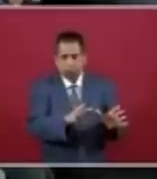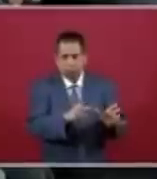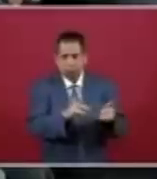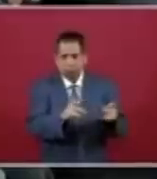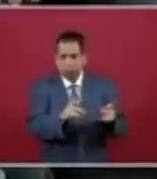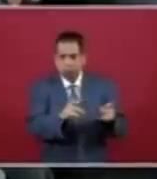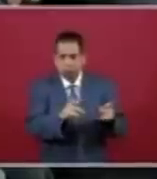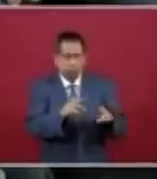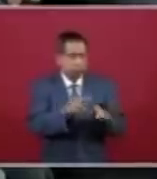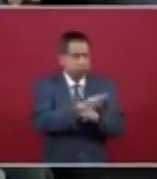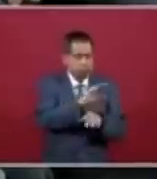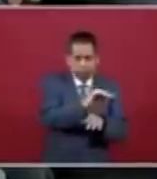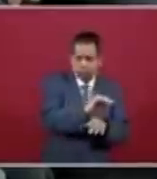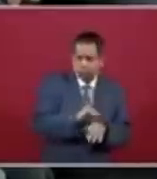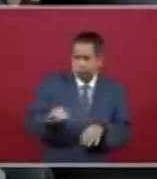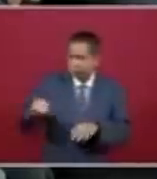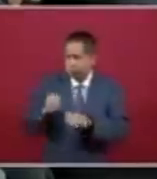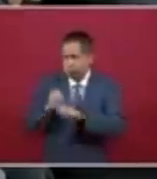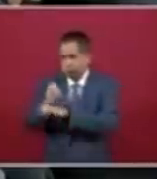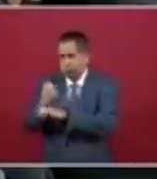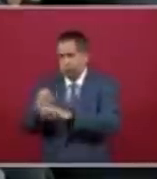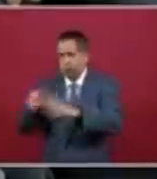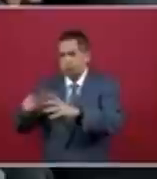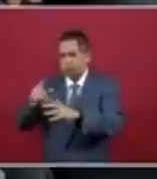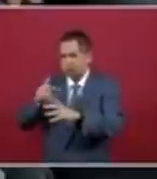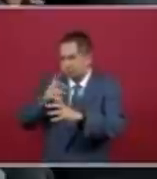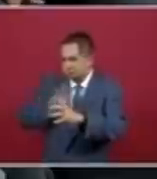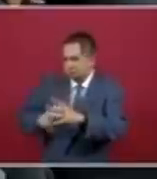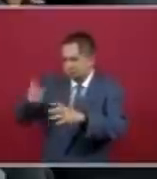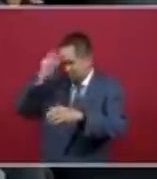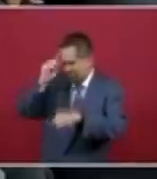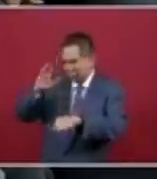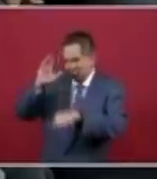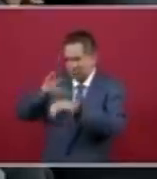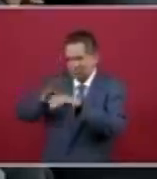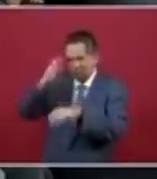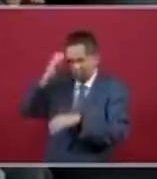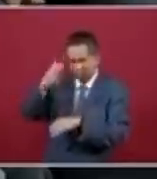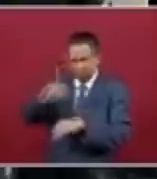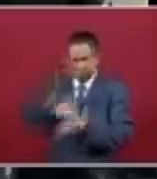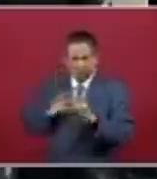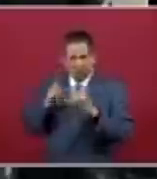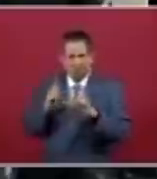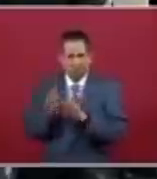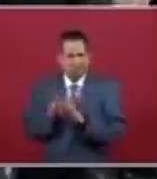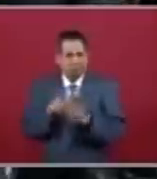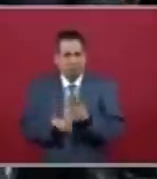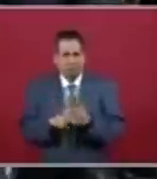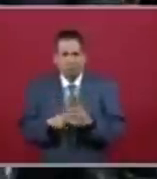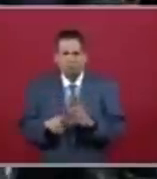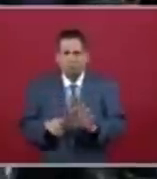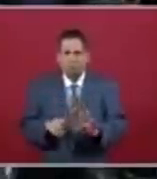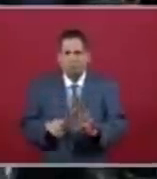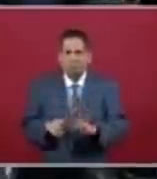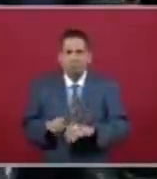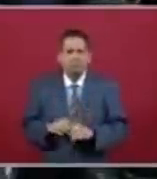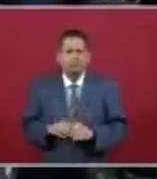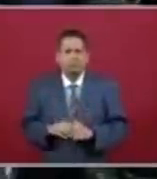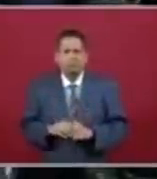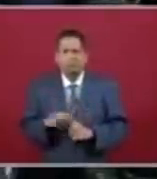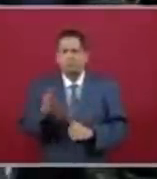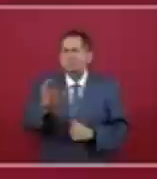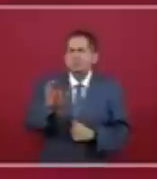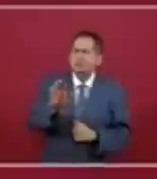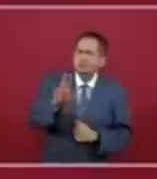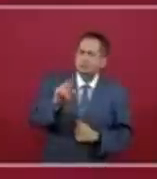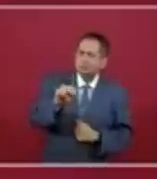un reclusorio estatal donde son universidades del crimen, esta es una duda que me surge porque justamente en el punto no final… No van a ser reclusorios